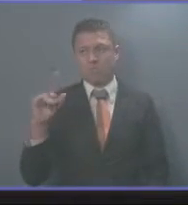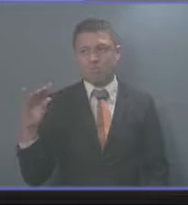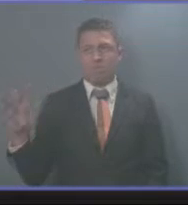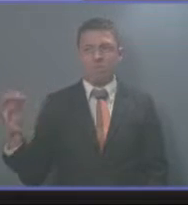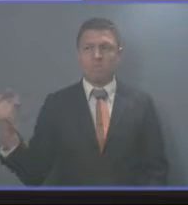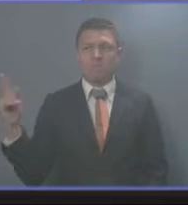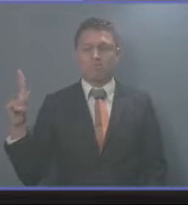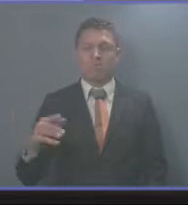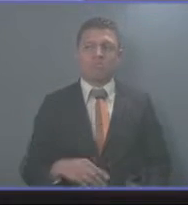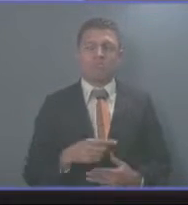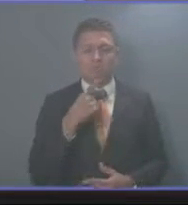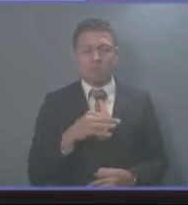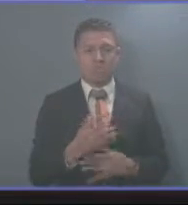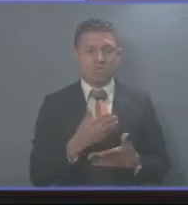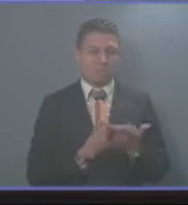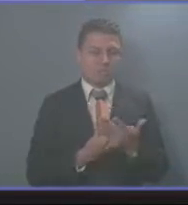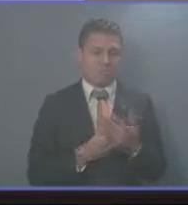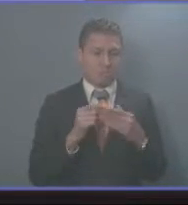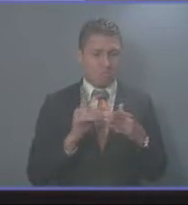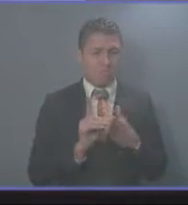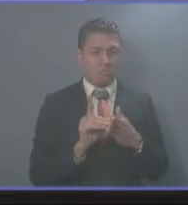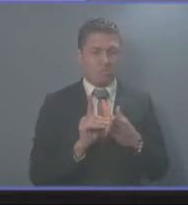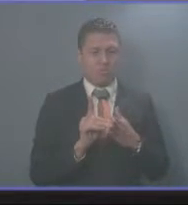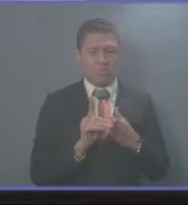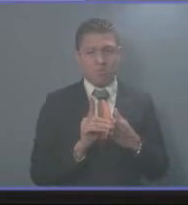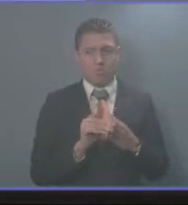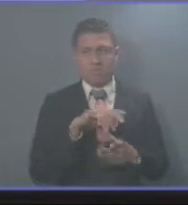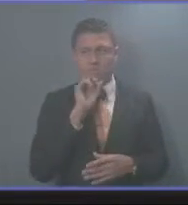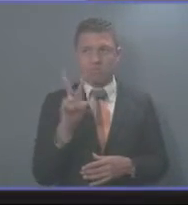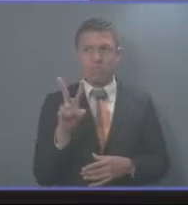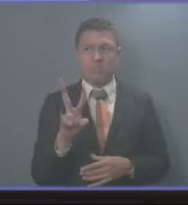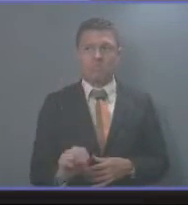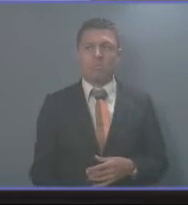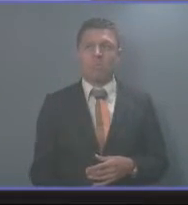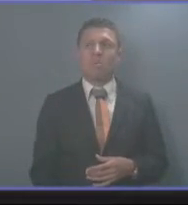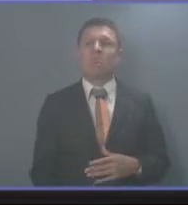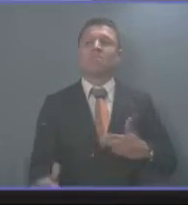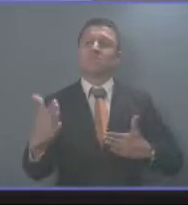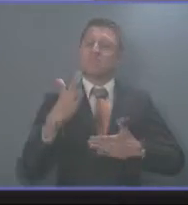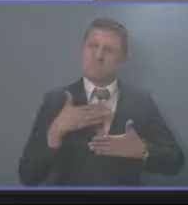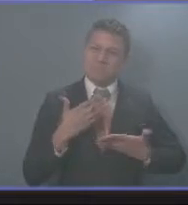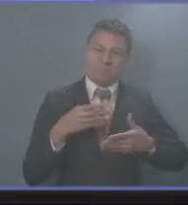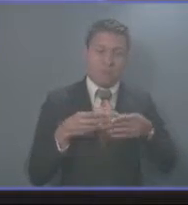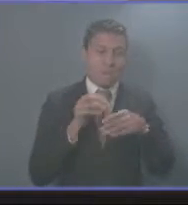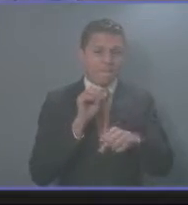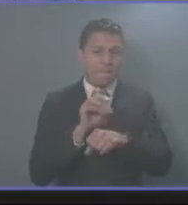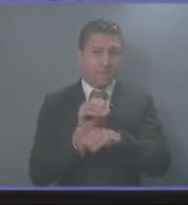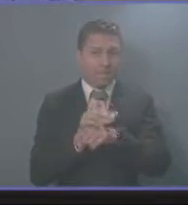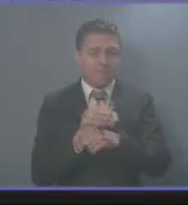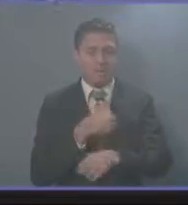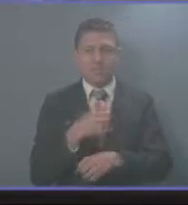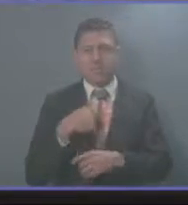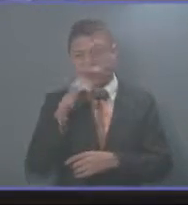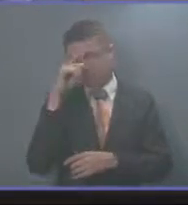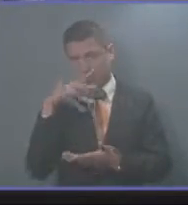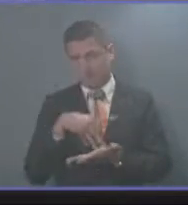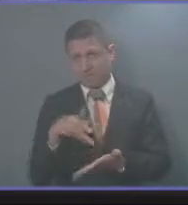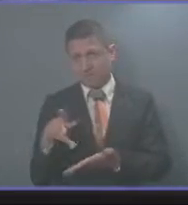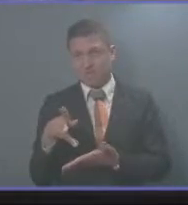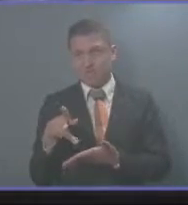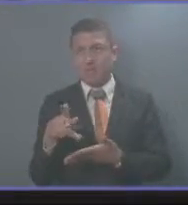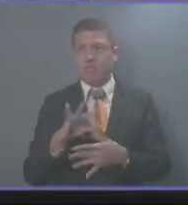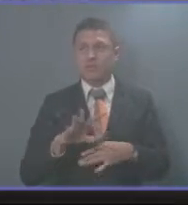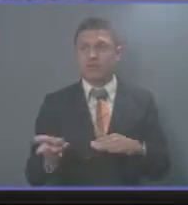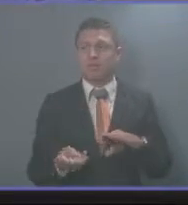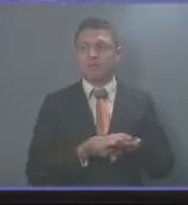1142-7-2019-1, que contiene solicitud de diputados del grupo parlamentario del FMLN. En el sentido, recomienda el Ministro de Obras Públicas